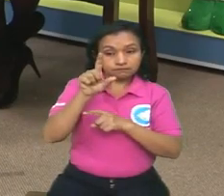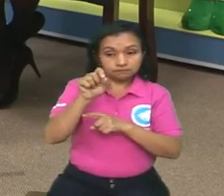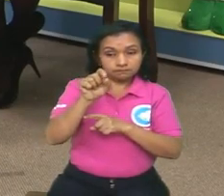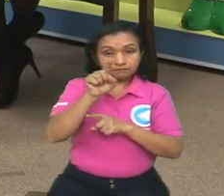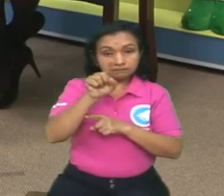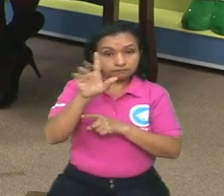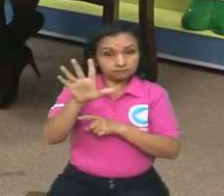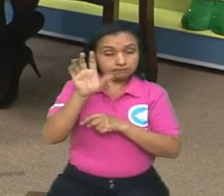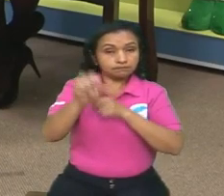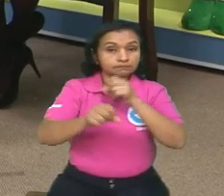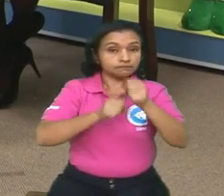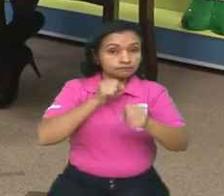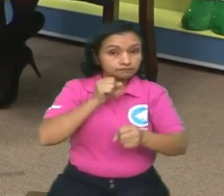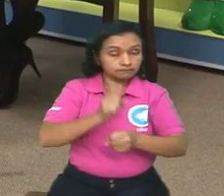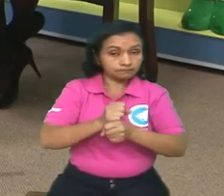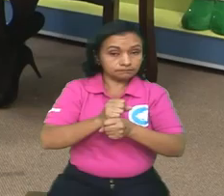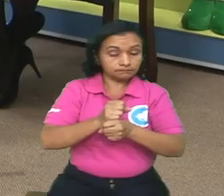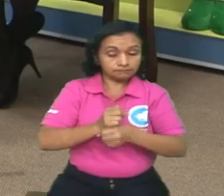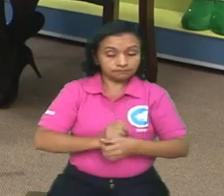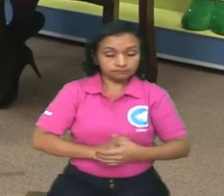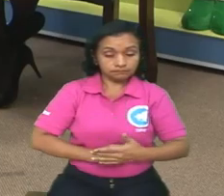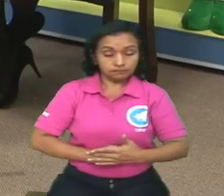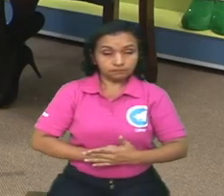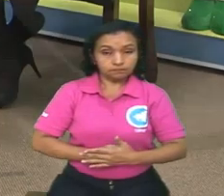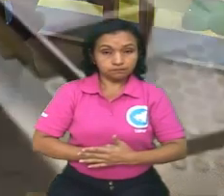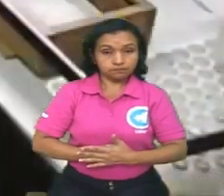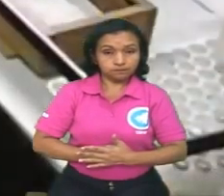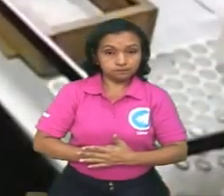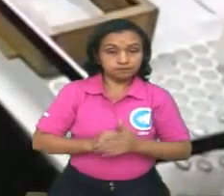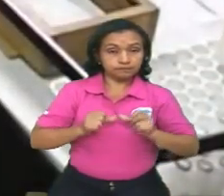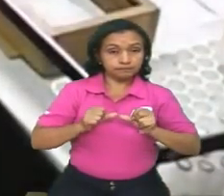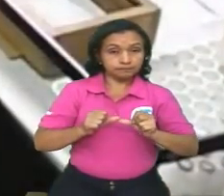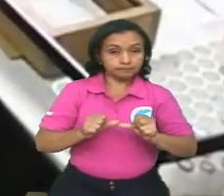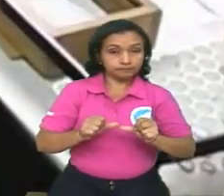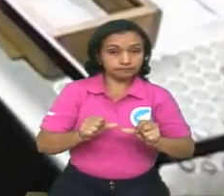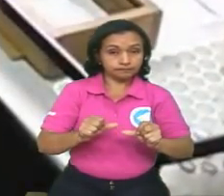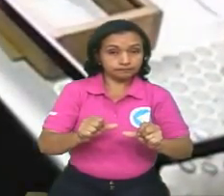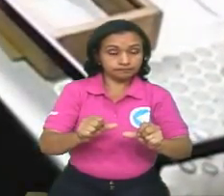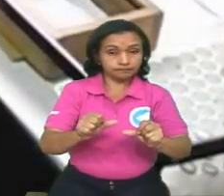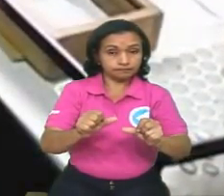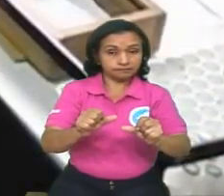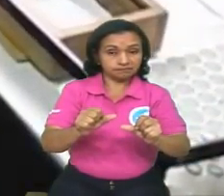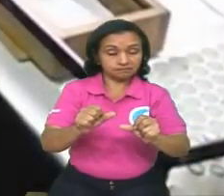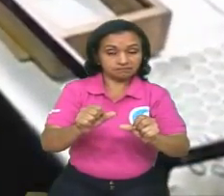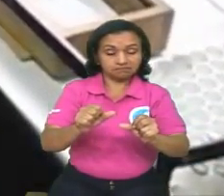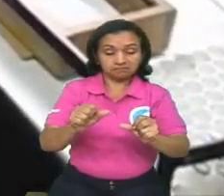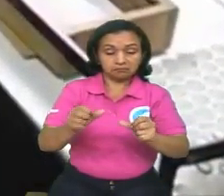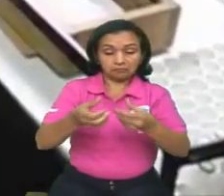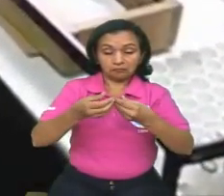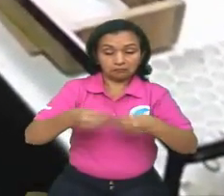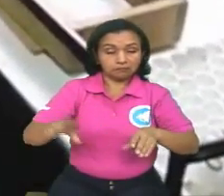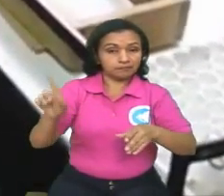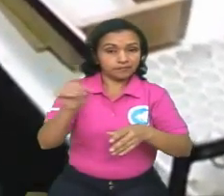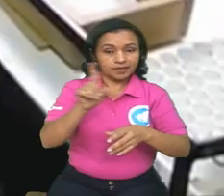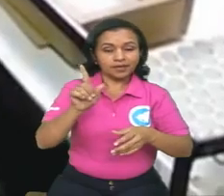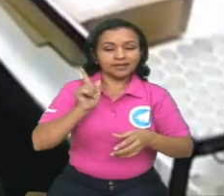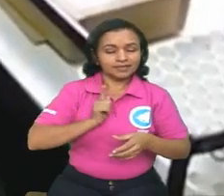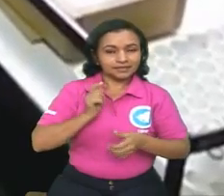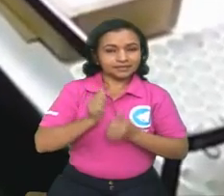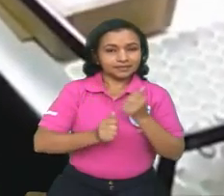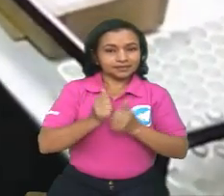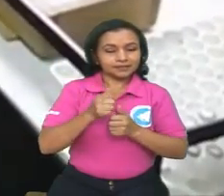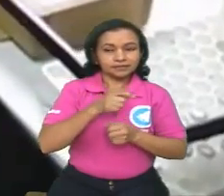una lesión que se encuentra en el cuello uterino va a persistir, es decir, que no se me va a ir, sino que se me va a quedar, ya causó una lesión y no